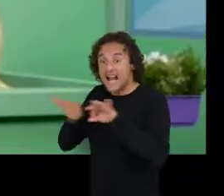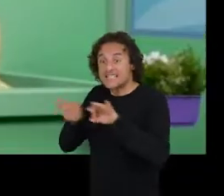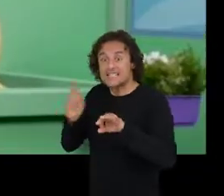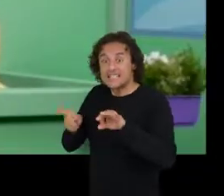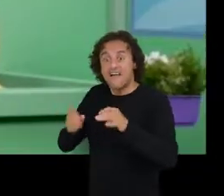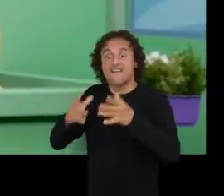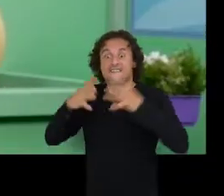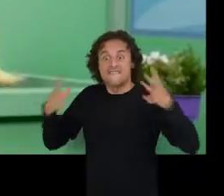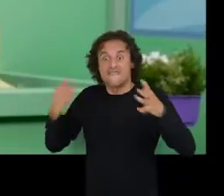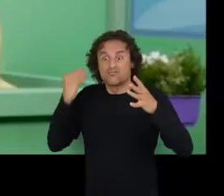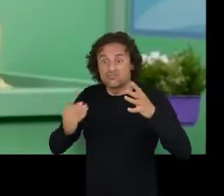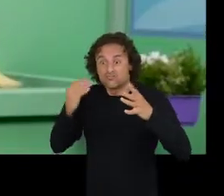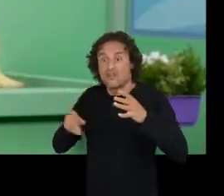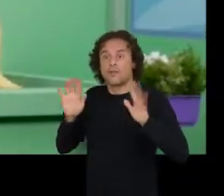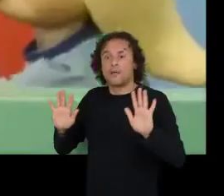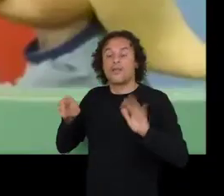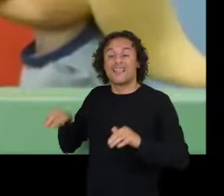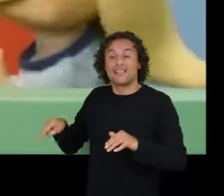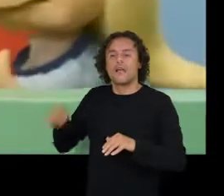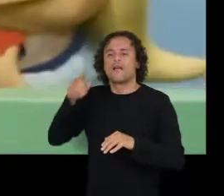sabe imaginar cousas. É un papón.